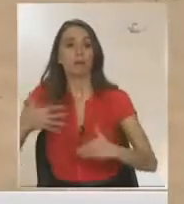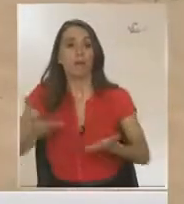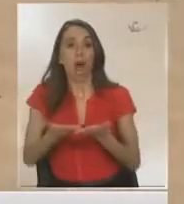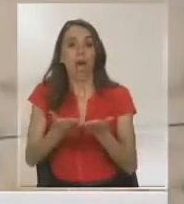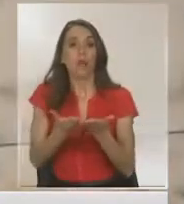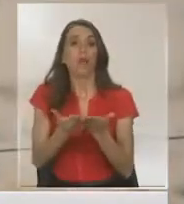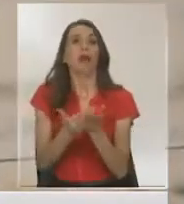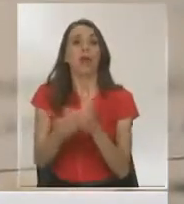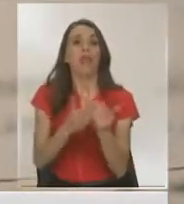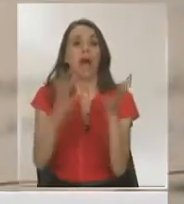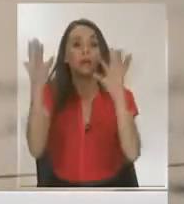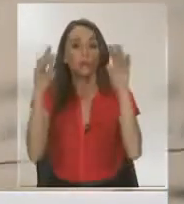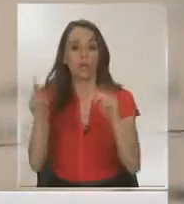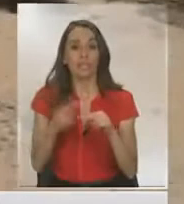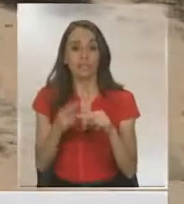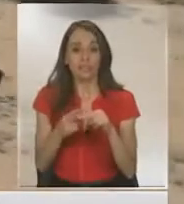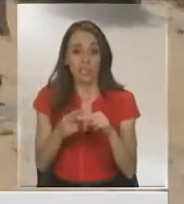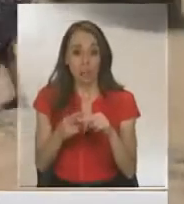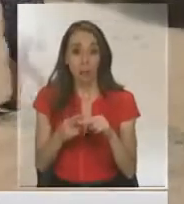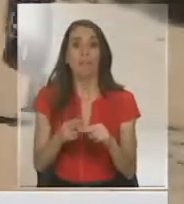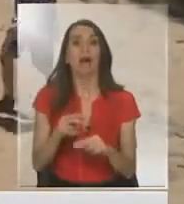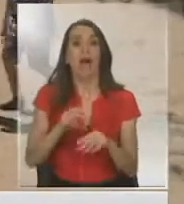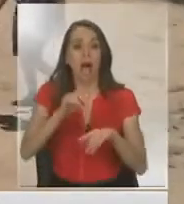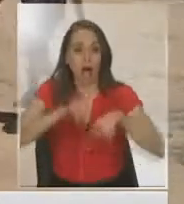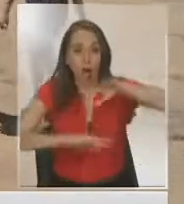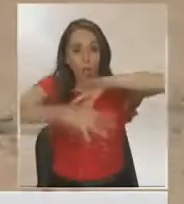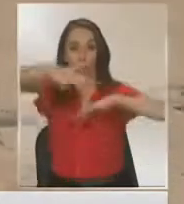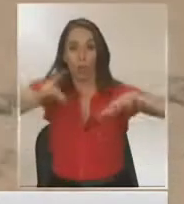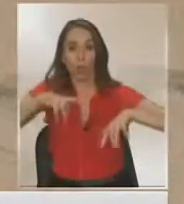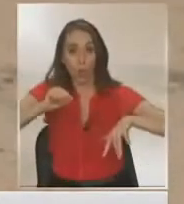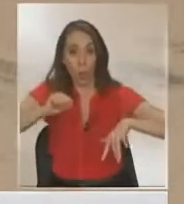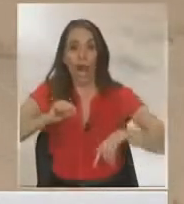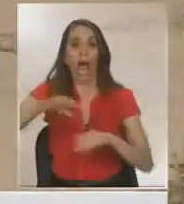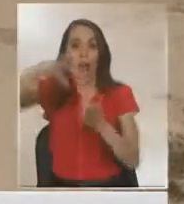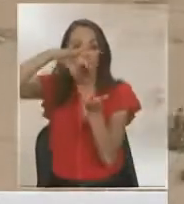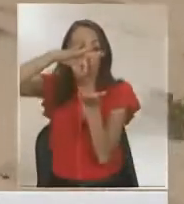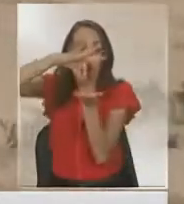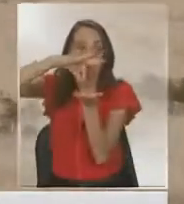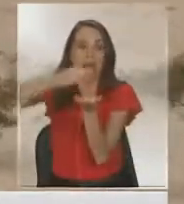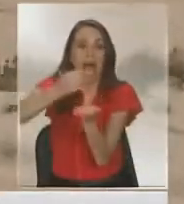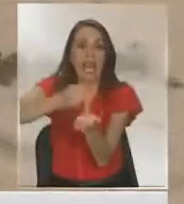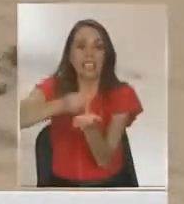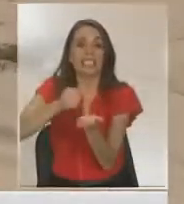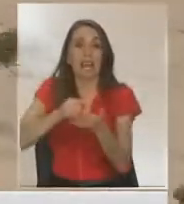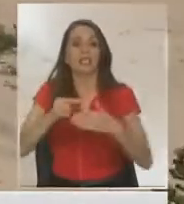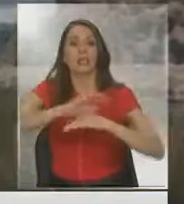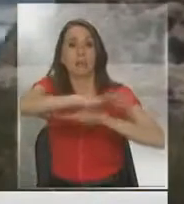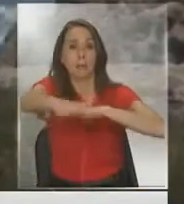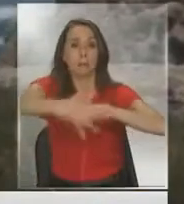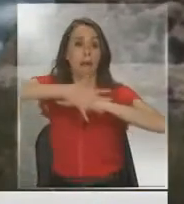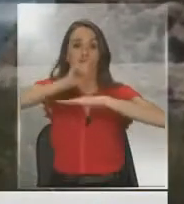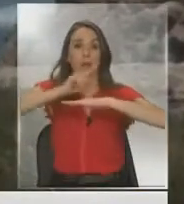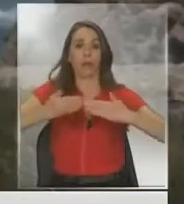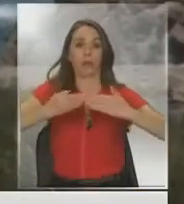ecosistema, el campo dunar Gota de Leche potencia el turismo sustentable y el cuidado de un lugar que actúa como barrera ante